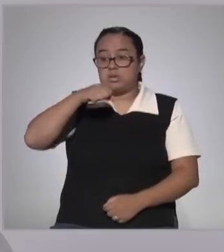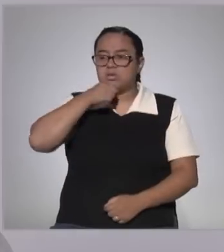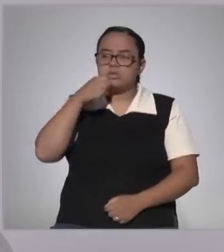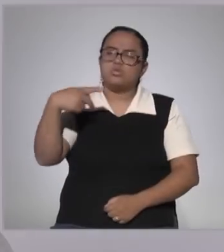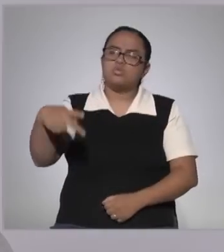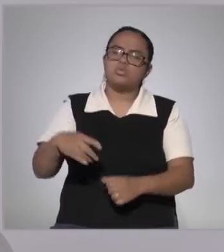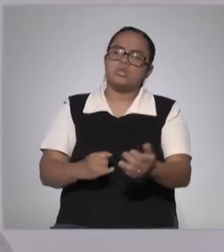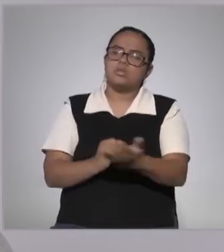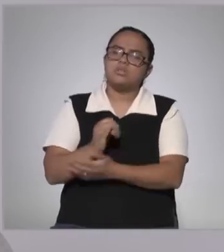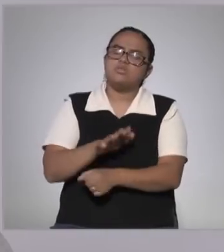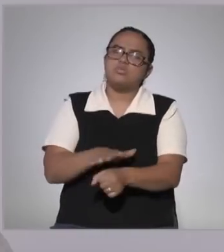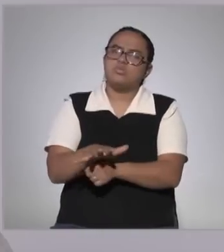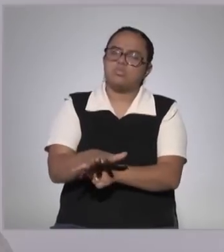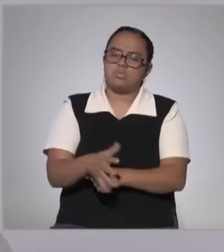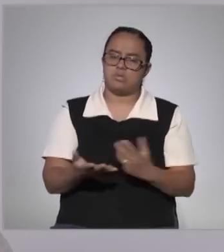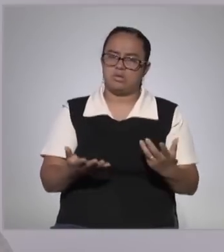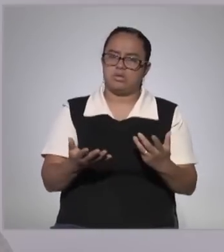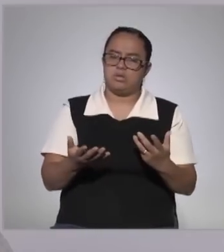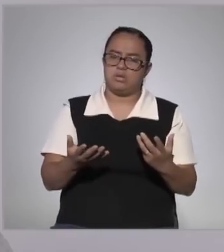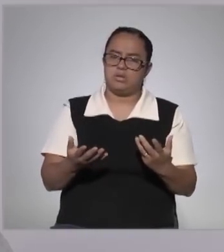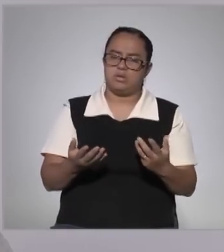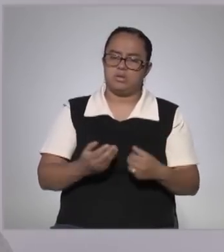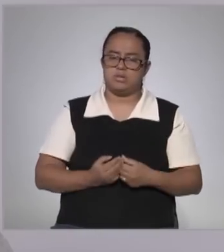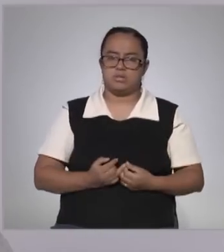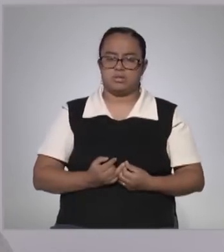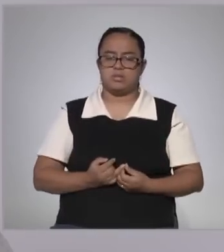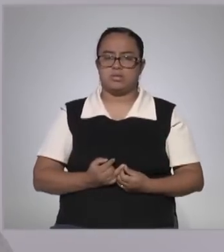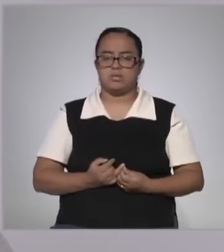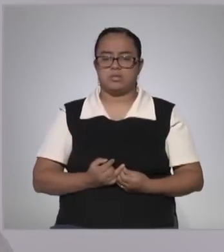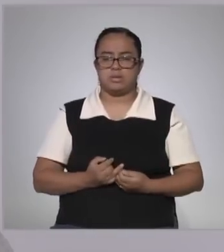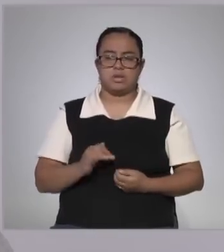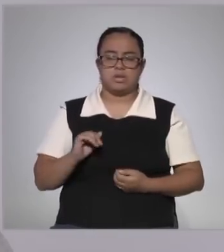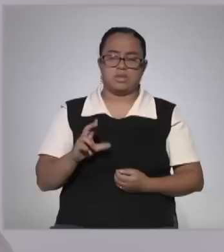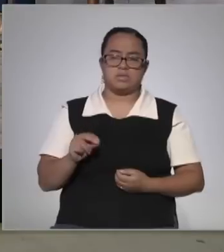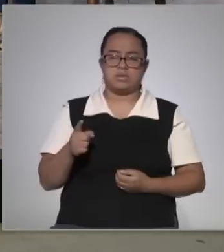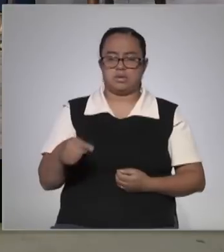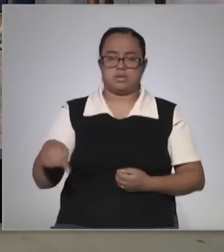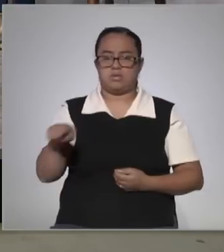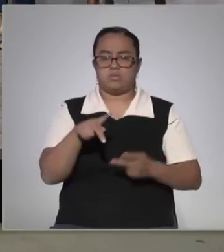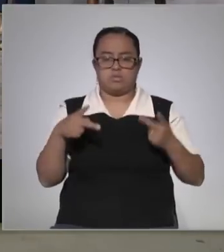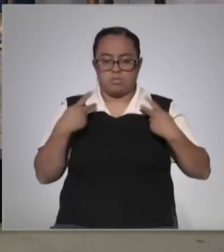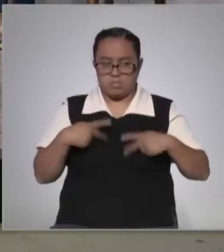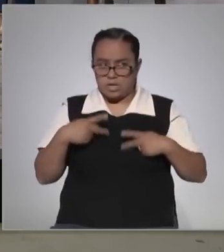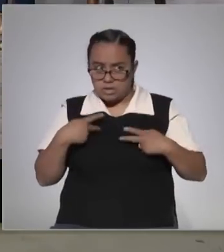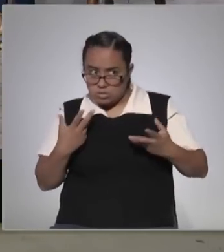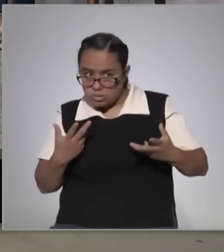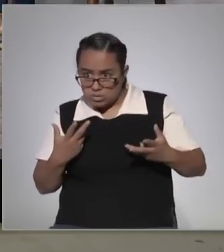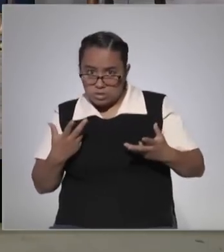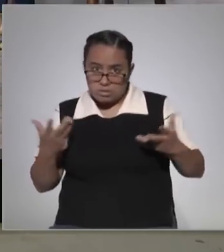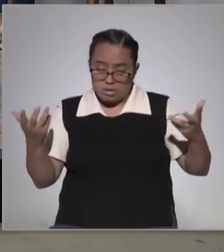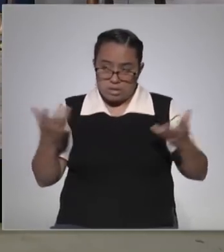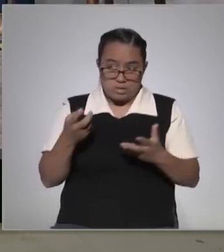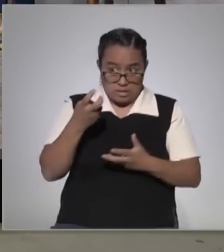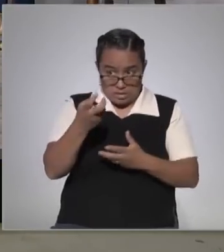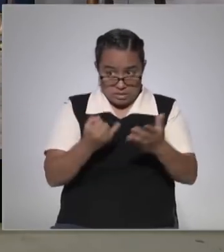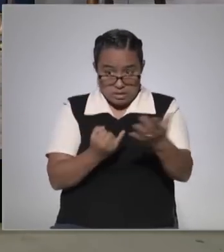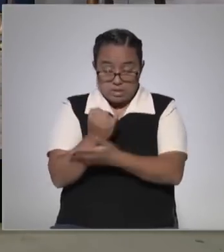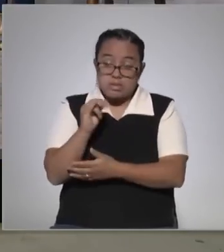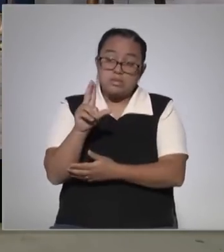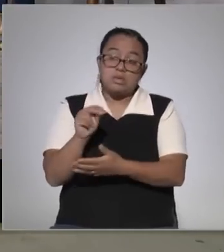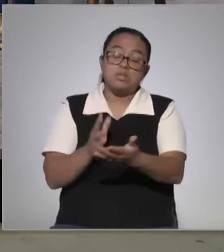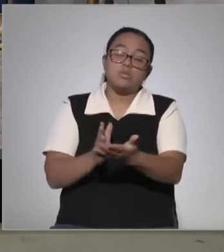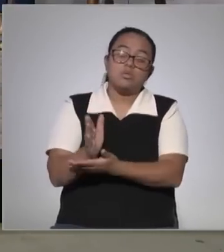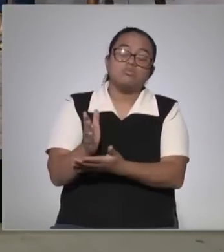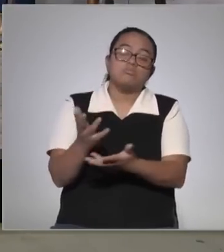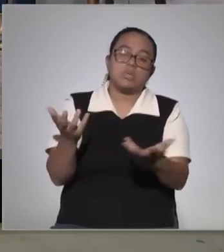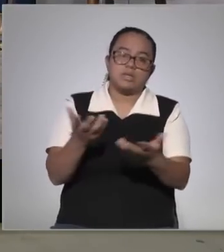mayores y qué tanto les corresponde involucrarse o no ante esas decisiones. Y me parece que esa es